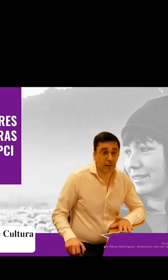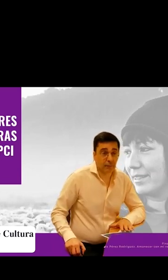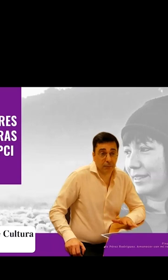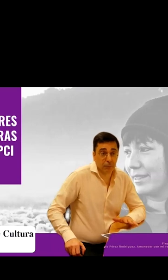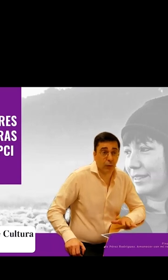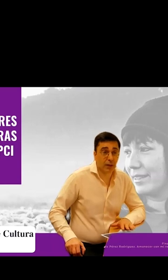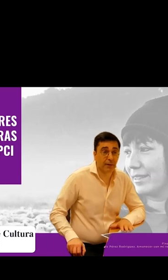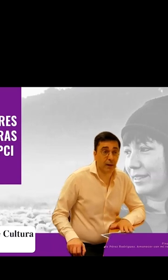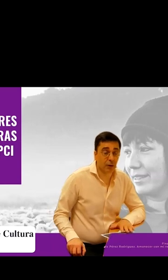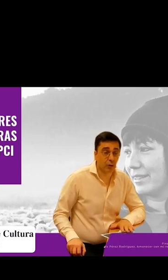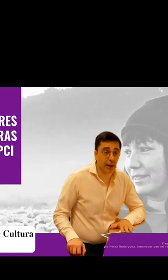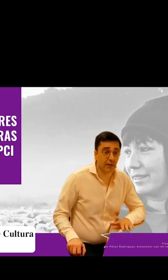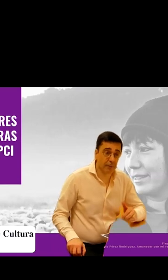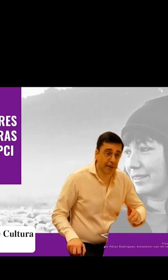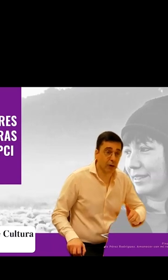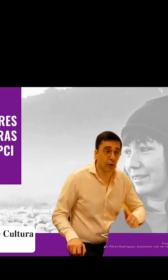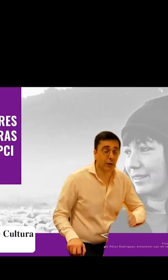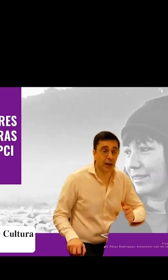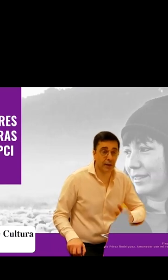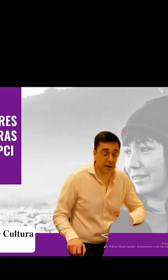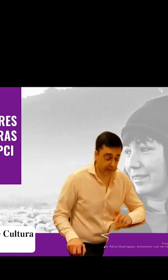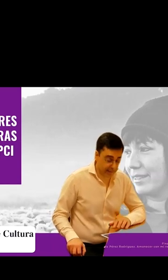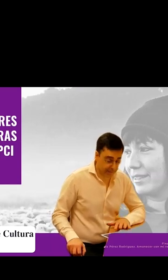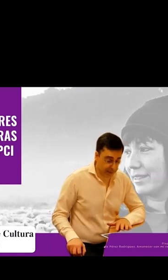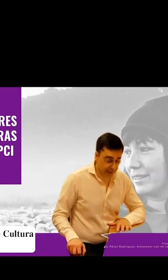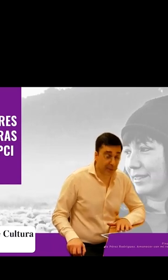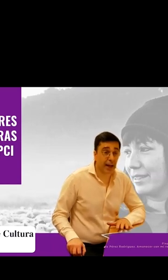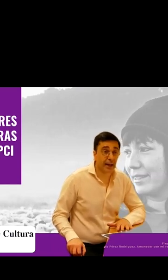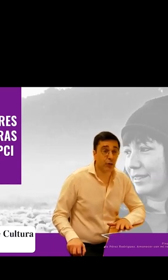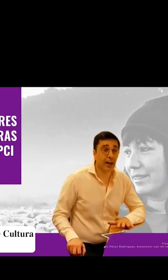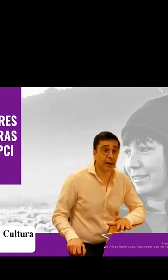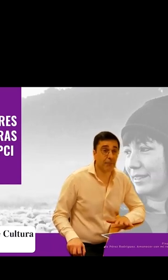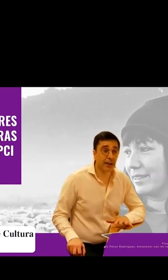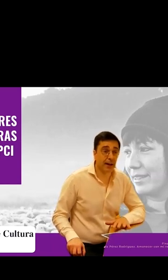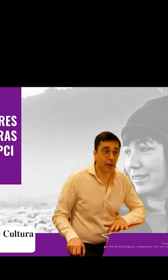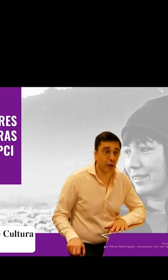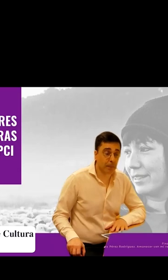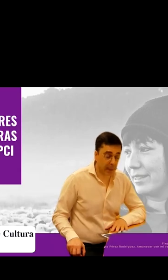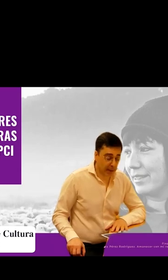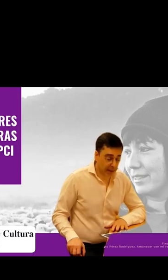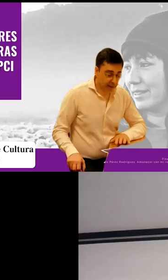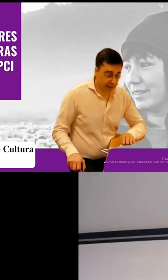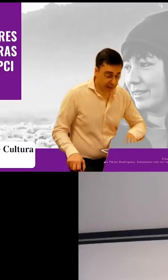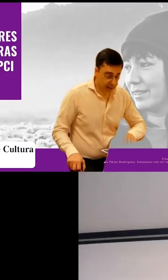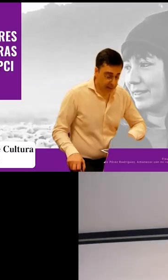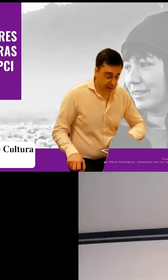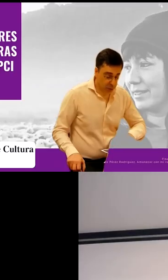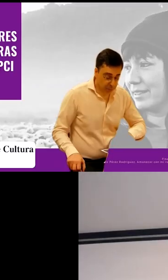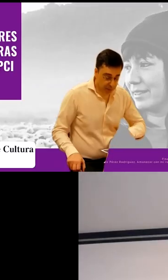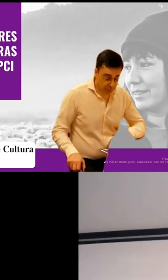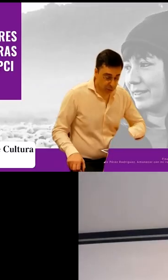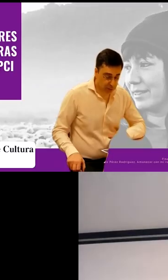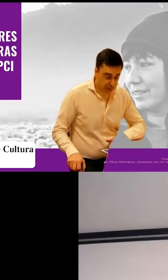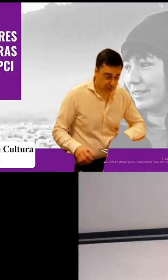especial, muy especial porque es un día de celebración, un día de homenaje y un día de reivindicación, en el que